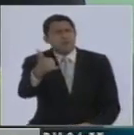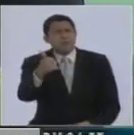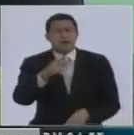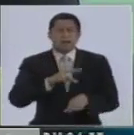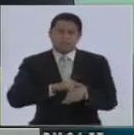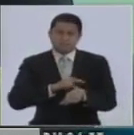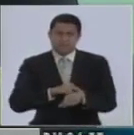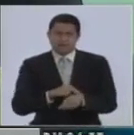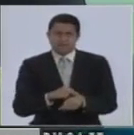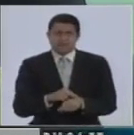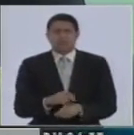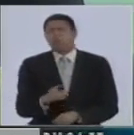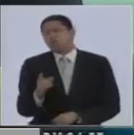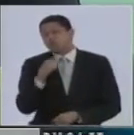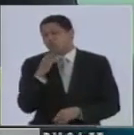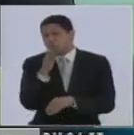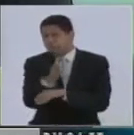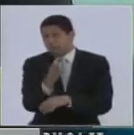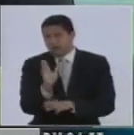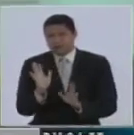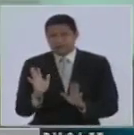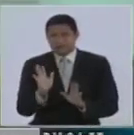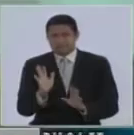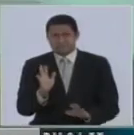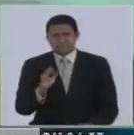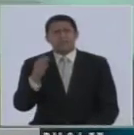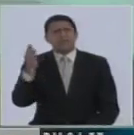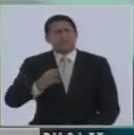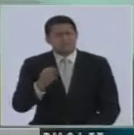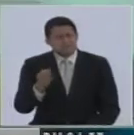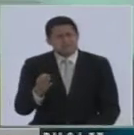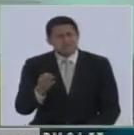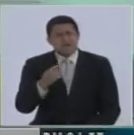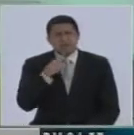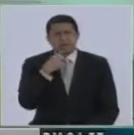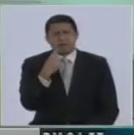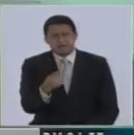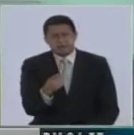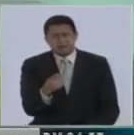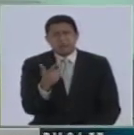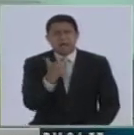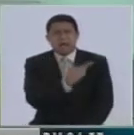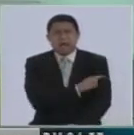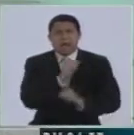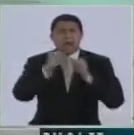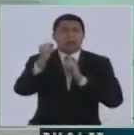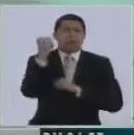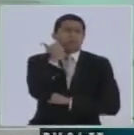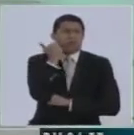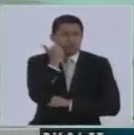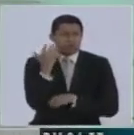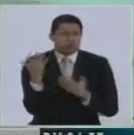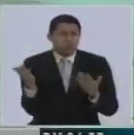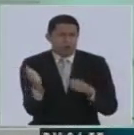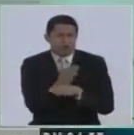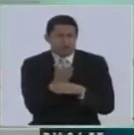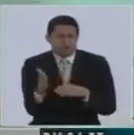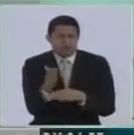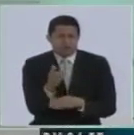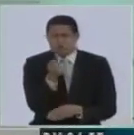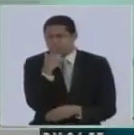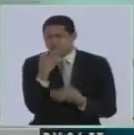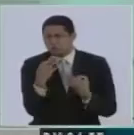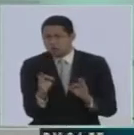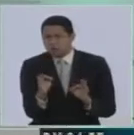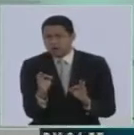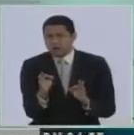usted no puede ir a consulta al menos llame claro doctor también siempre se hace énfasis en cuanto a los antibióticos cuál es la diferencia de un fármaco normal